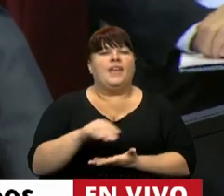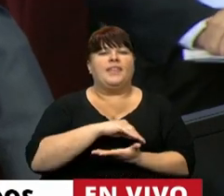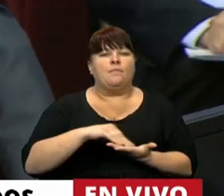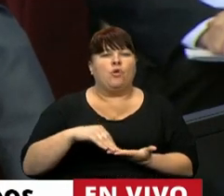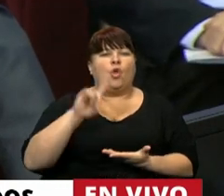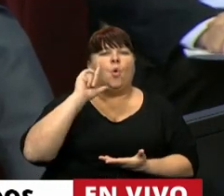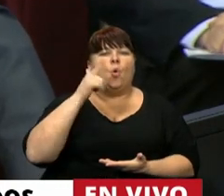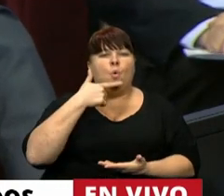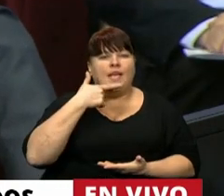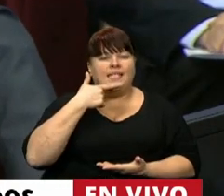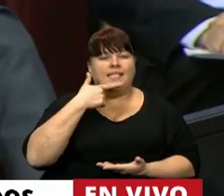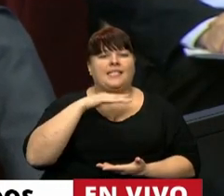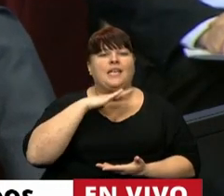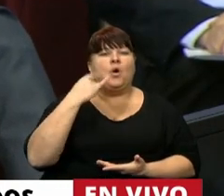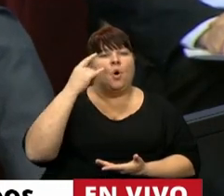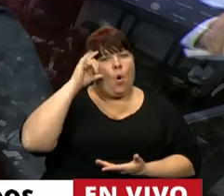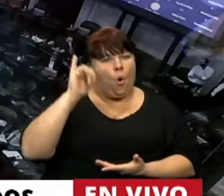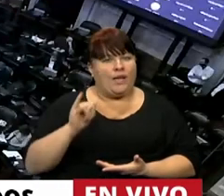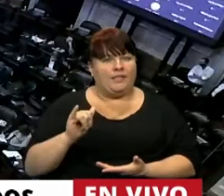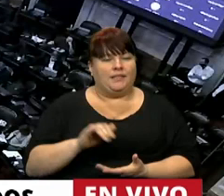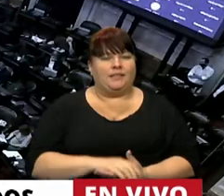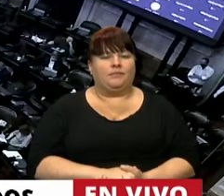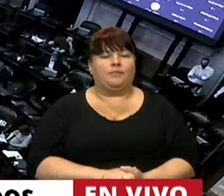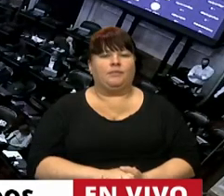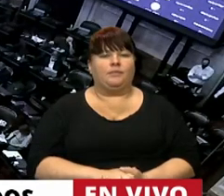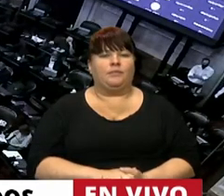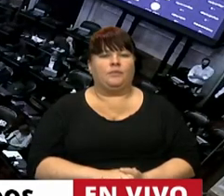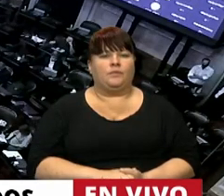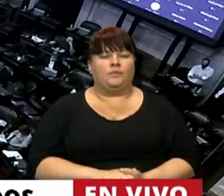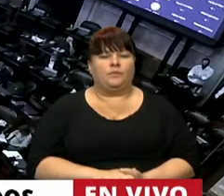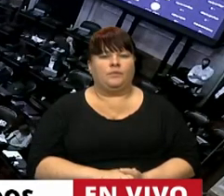Diputado Luis Alfredo Juez.